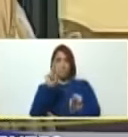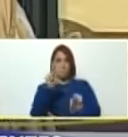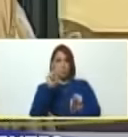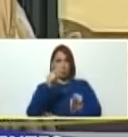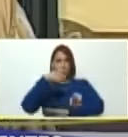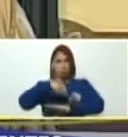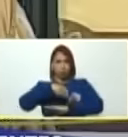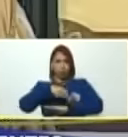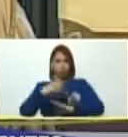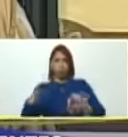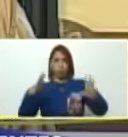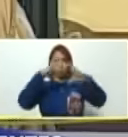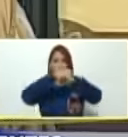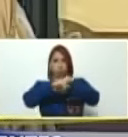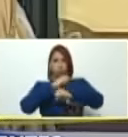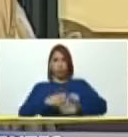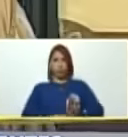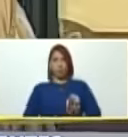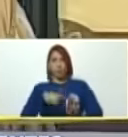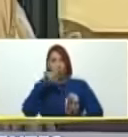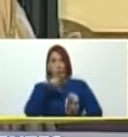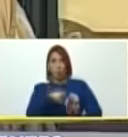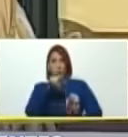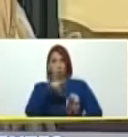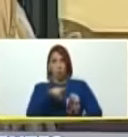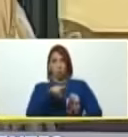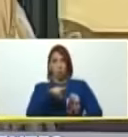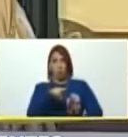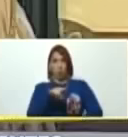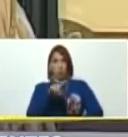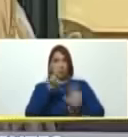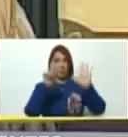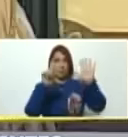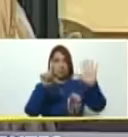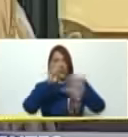noche, lunes 6 de junio